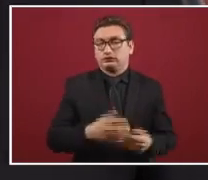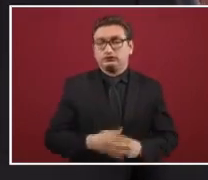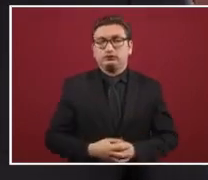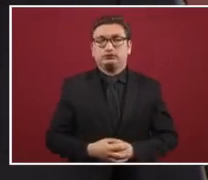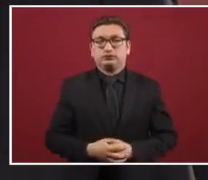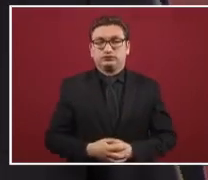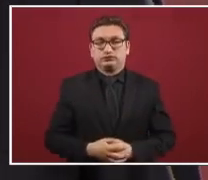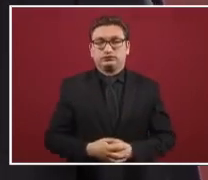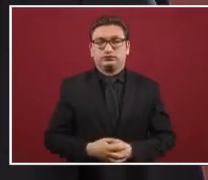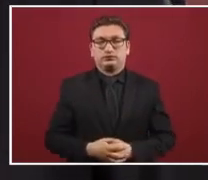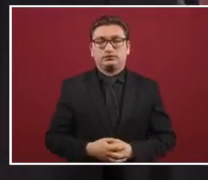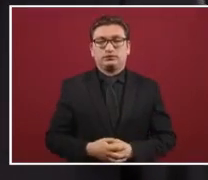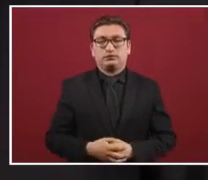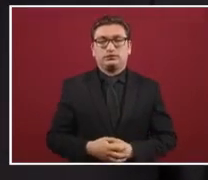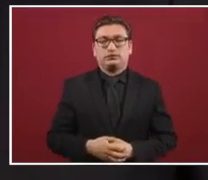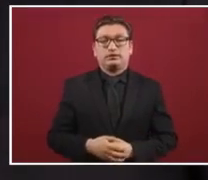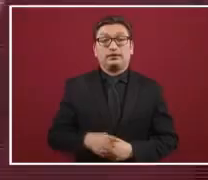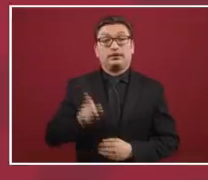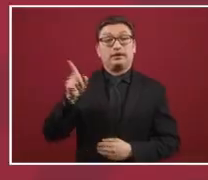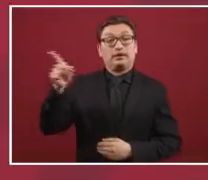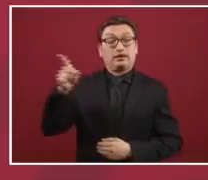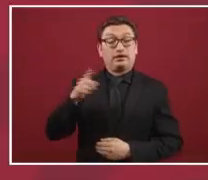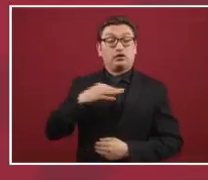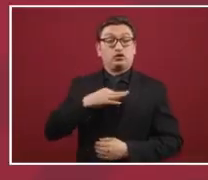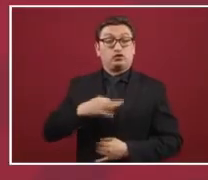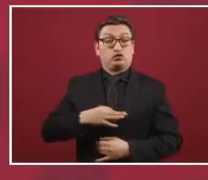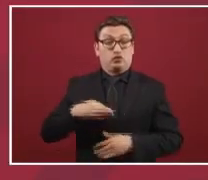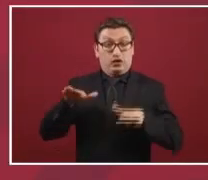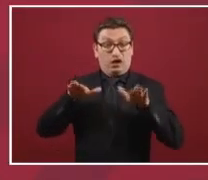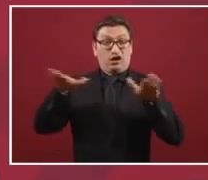dejaron de usar el aeropuerto de Toluca,